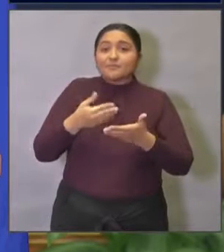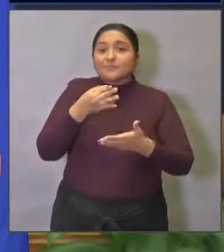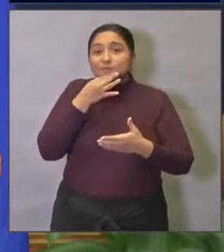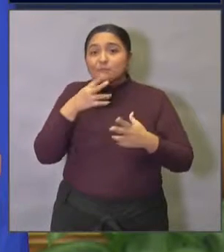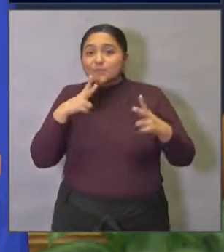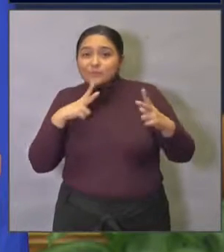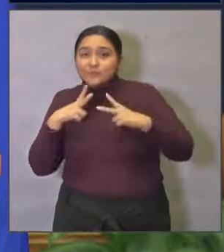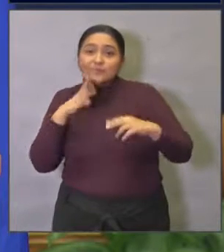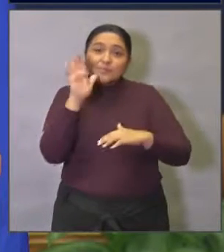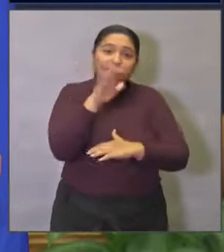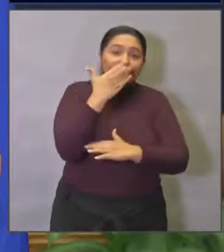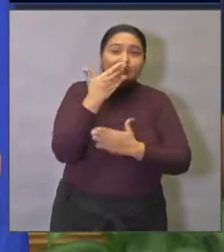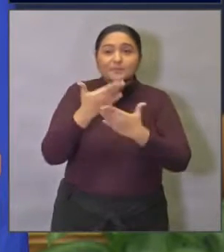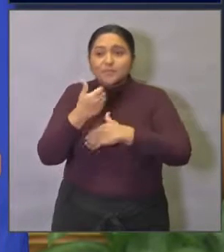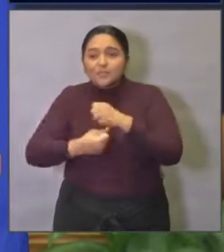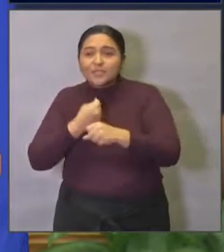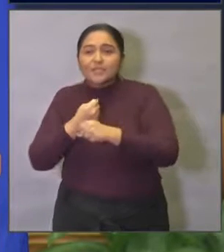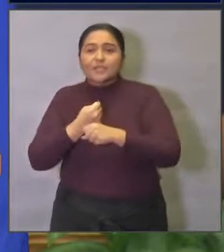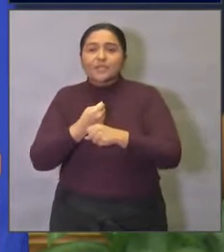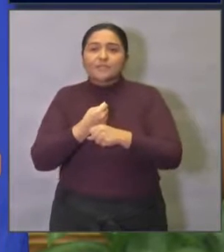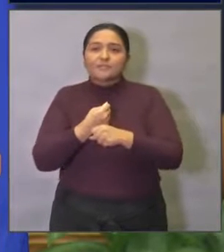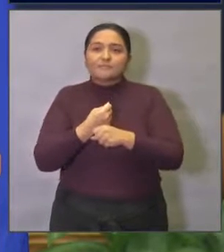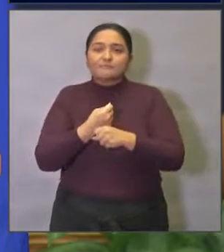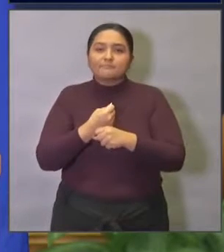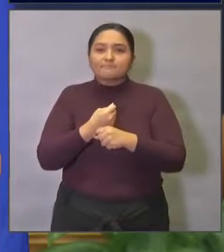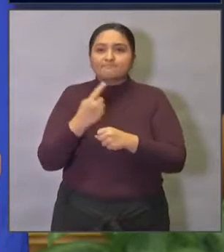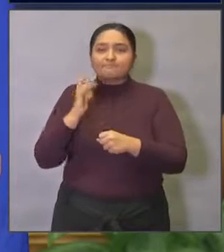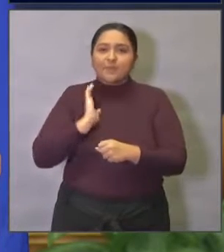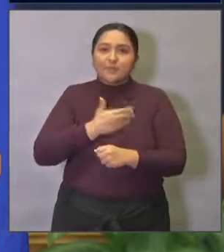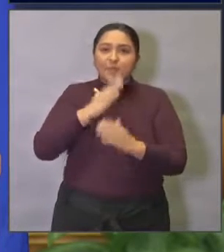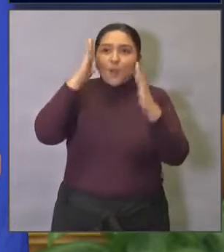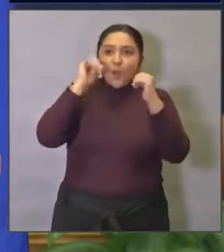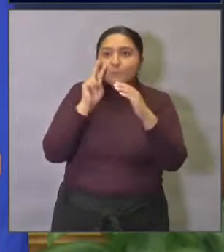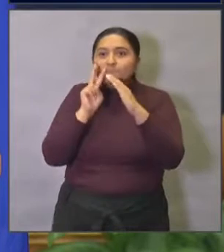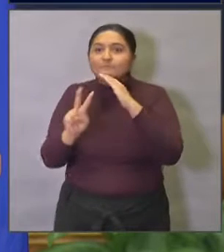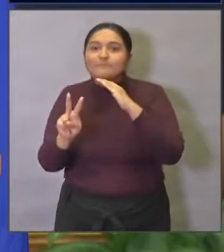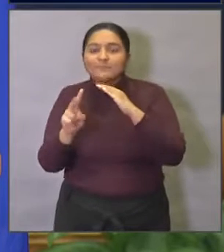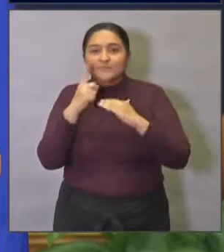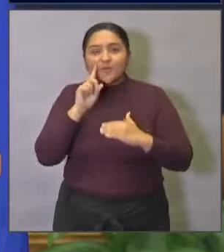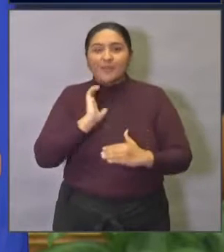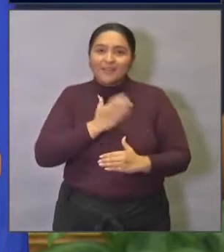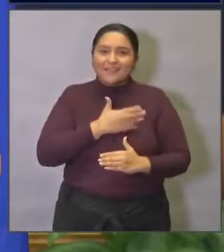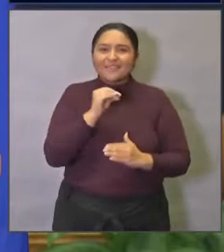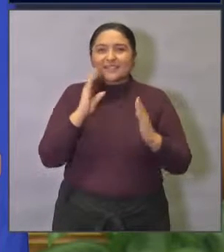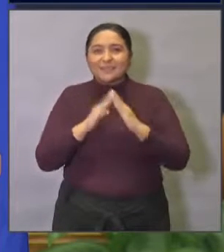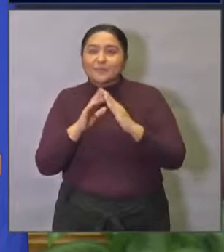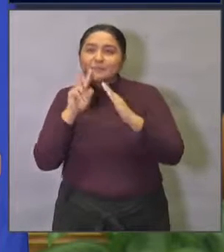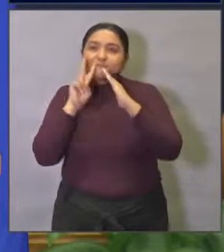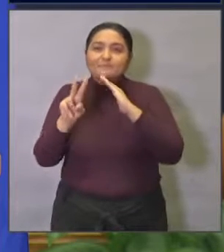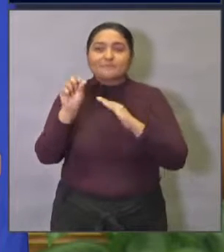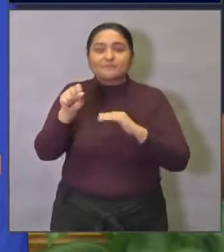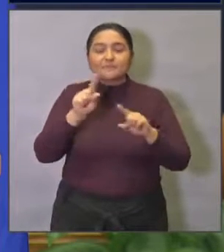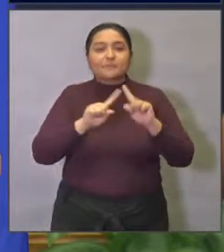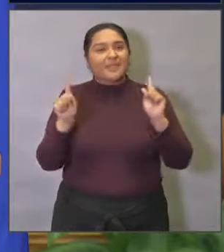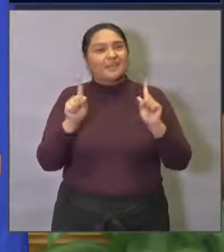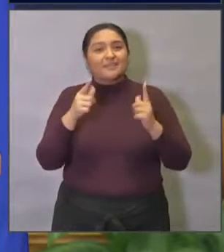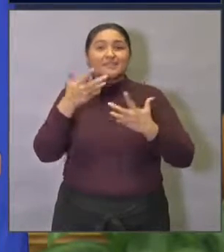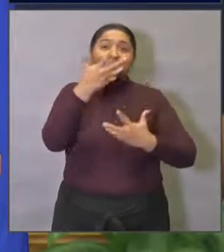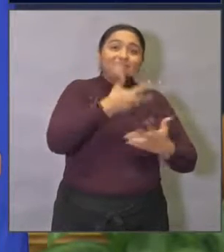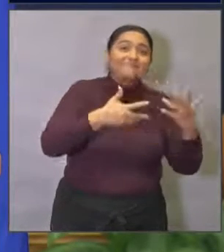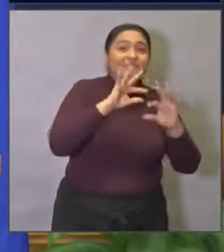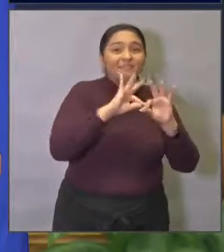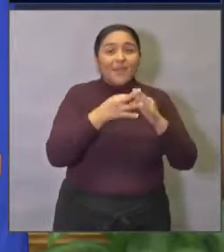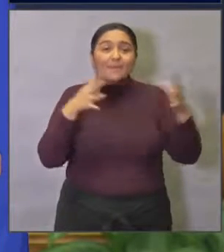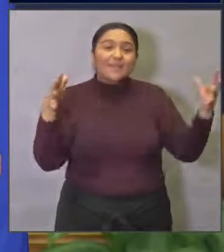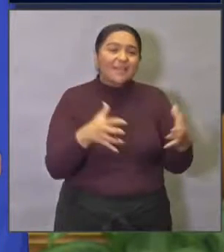luz brillante para nosotros y nuestras comunidades, pero debíamos delimitar las reuniones familiares